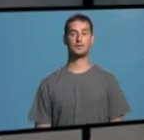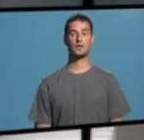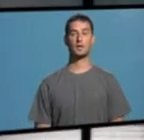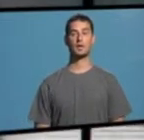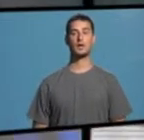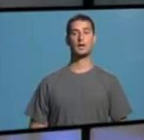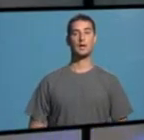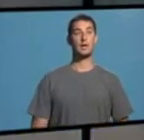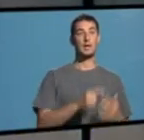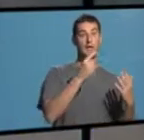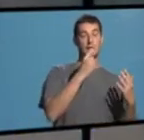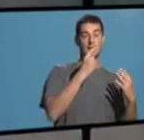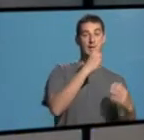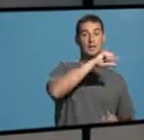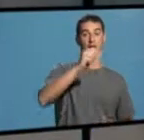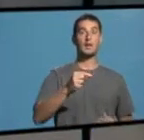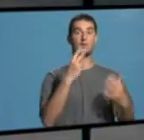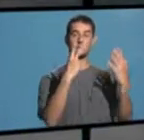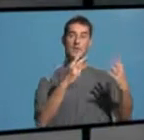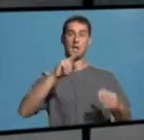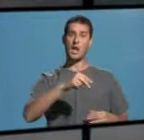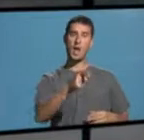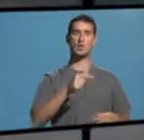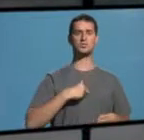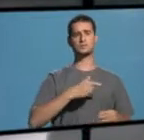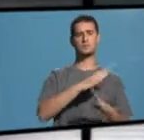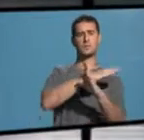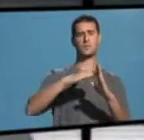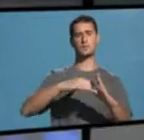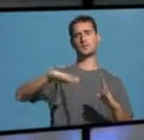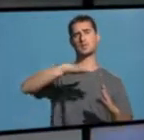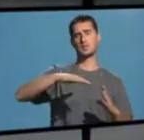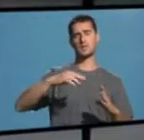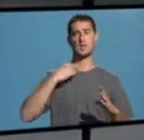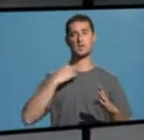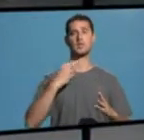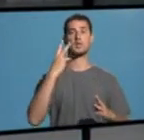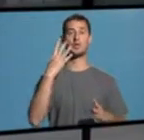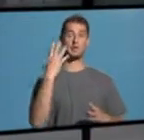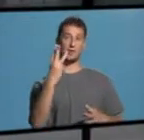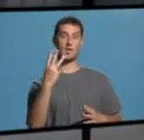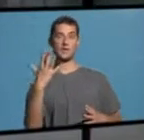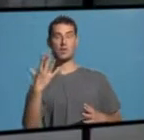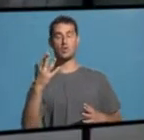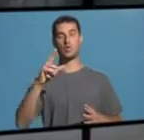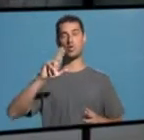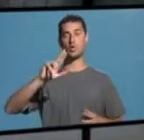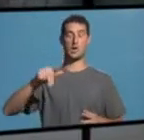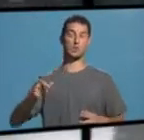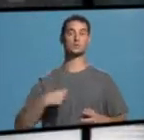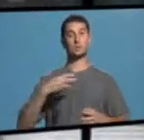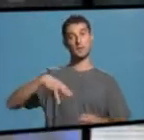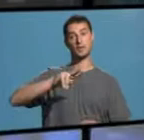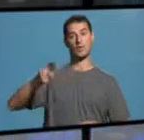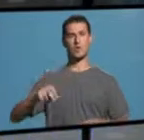Fronte aos 107 euros do metro cadrado no polígono das Gándaras, o prezo medio nos polígonos industriais da Deputación é de 35 euros, un custe competitivo que xa